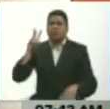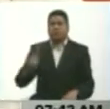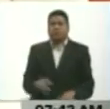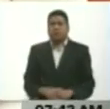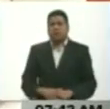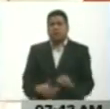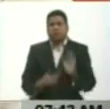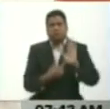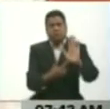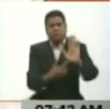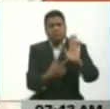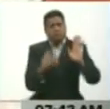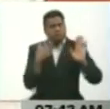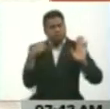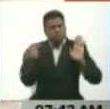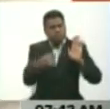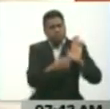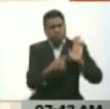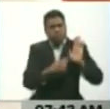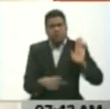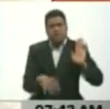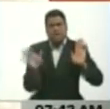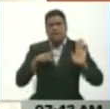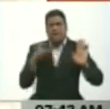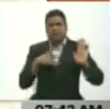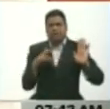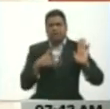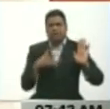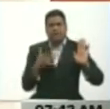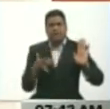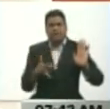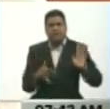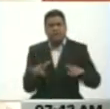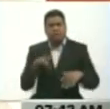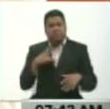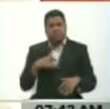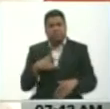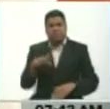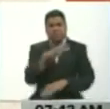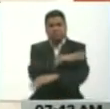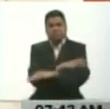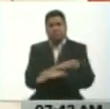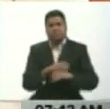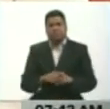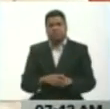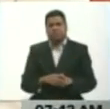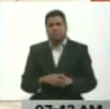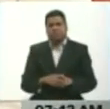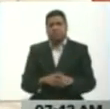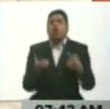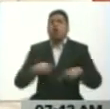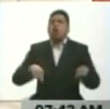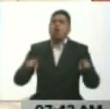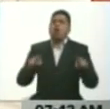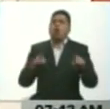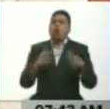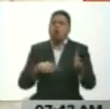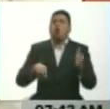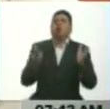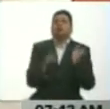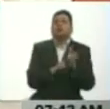está casi que cantado en las actividades que ha desarrollado la Asamblea Nacional. ¿Cómo se llama la ley? ¿Qué quiero decir? Volvemos al teatro de